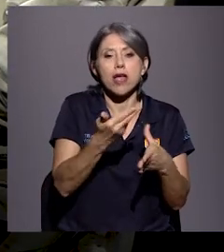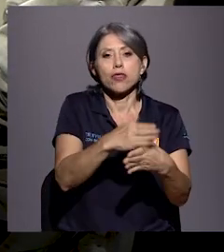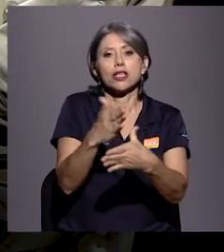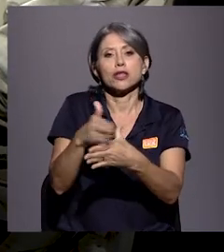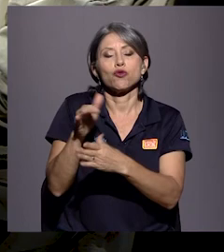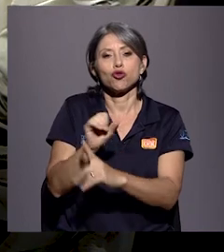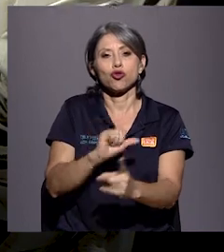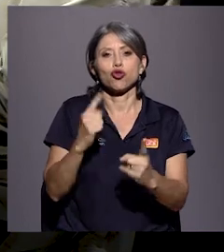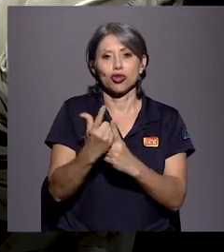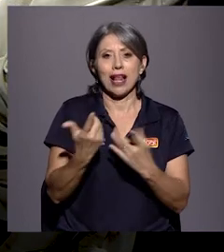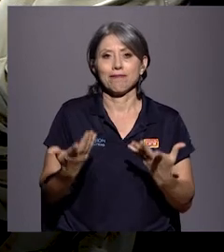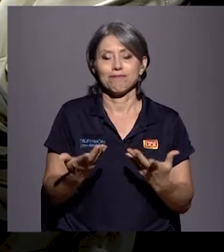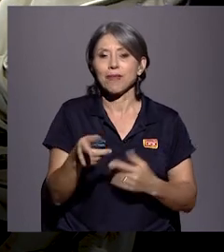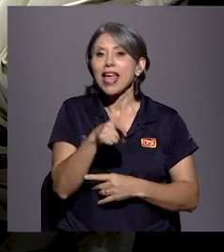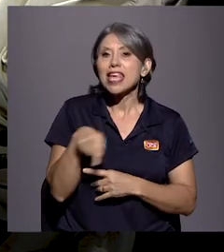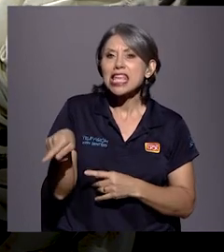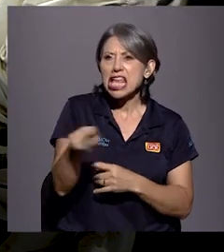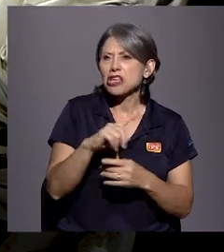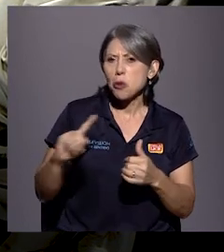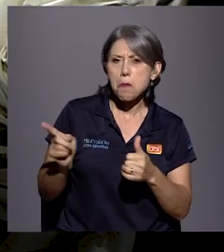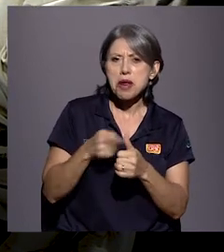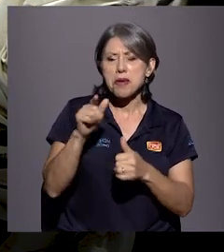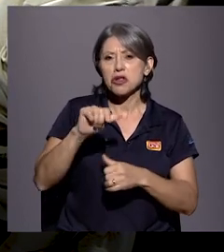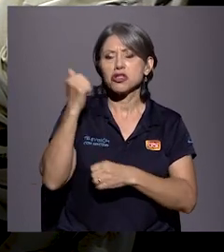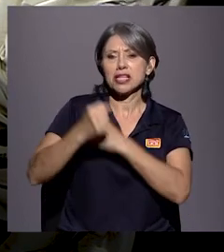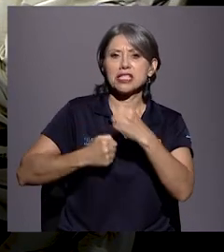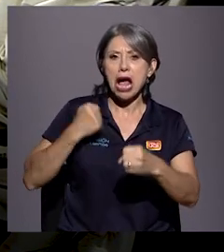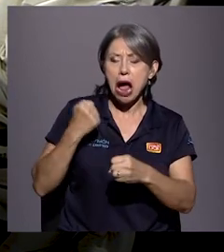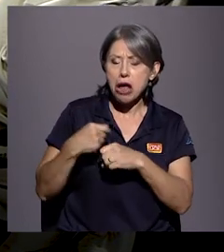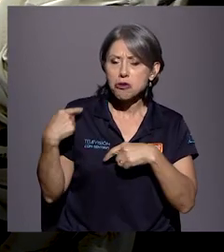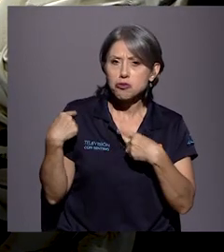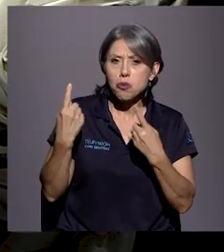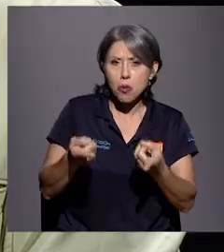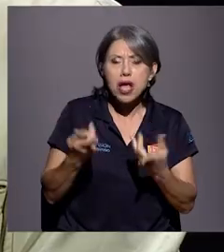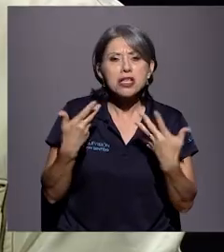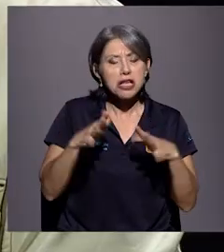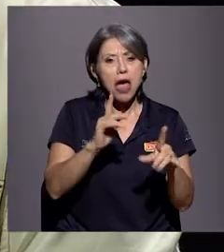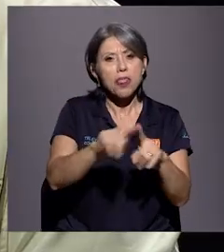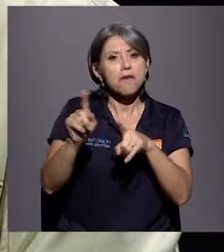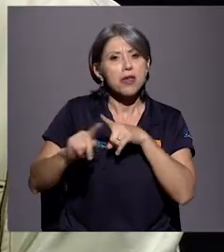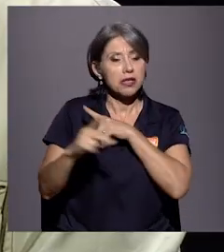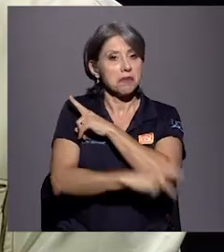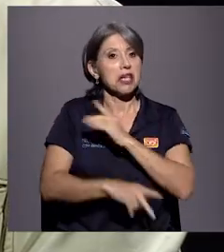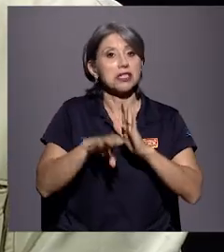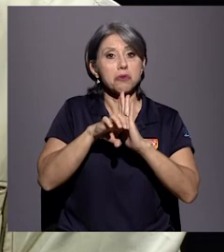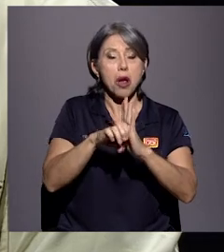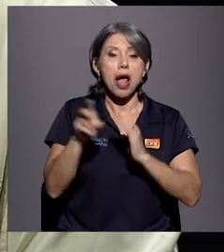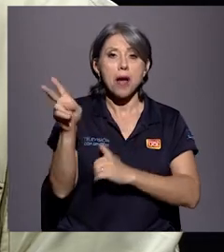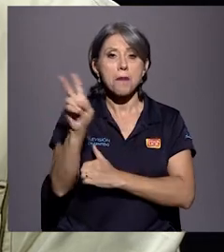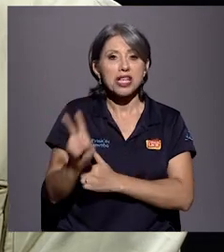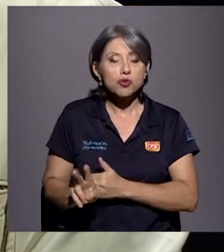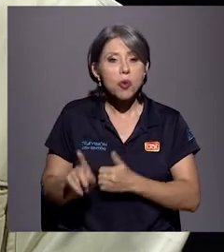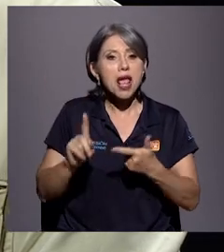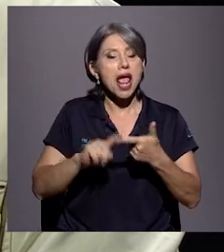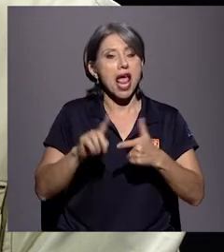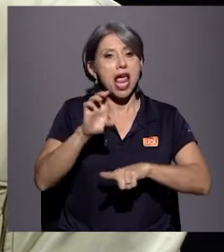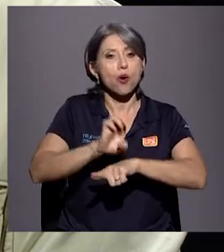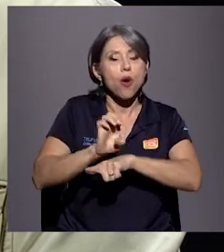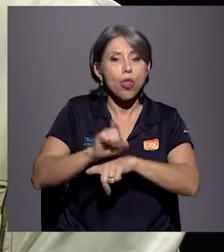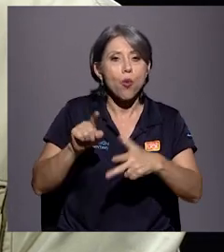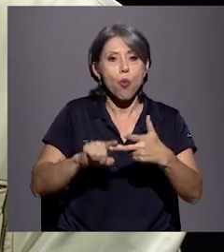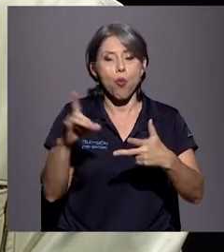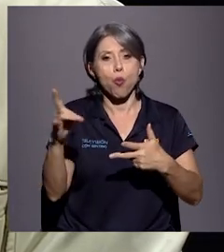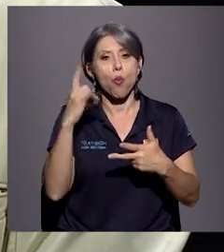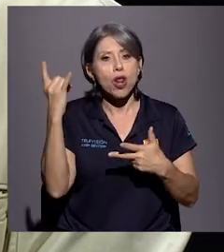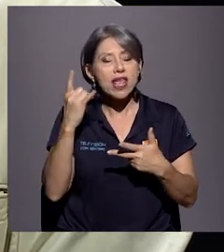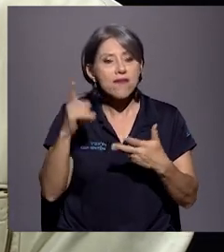Y ya son los gaños de la primera década en algunos países, sobre todo en Venezuela, en Ecuador, en